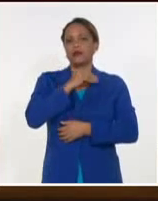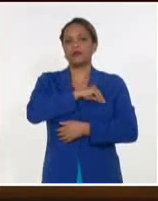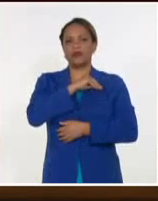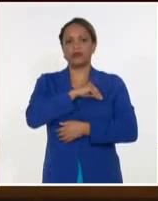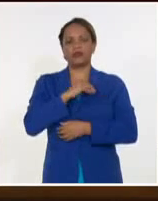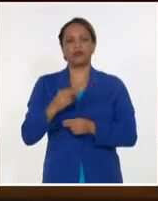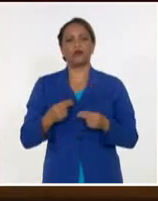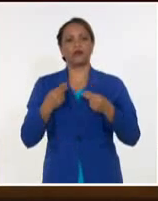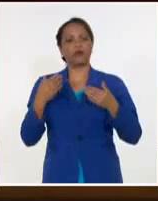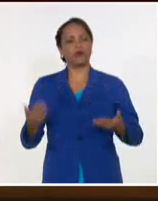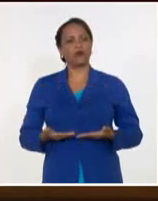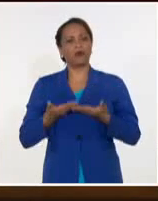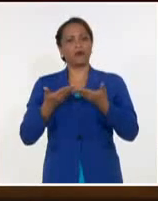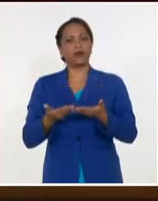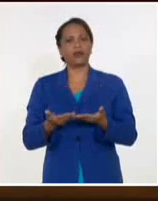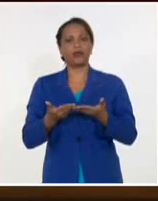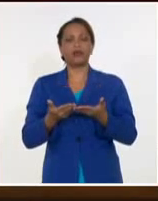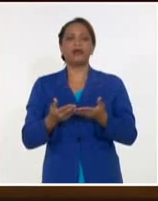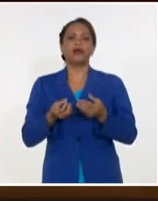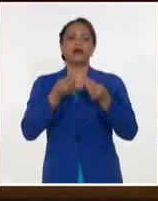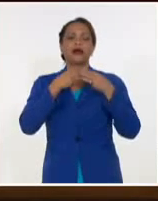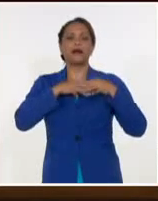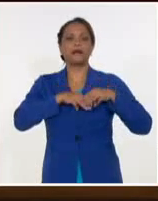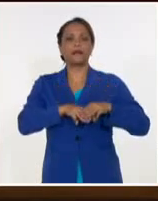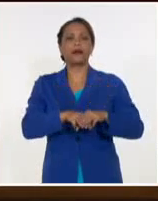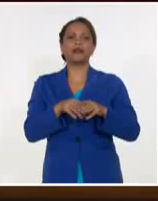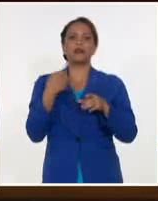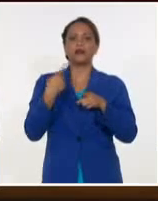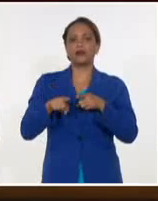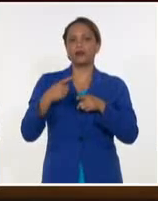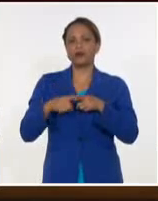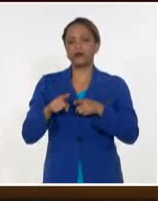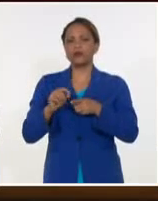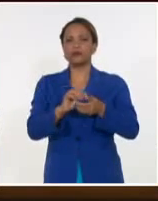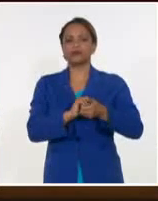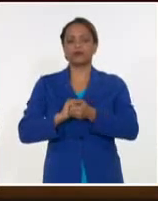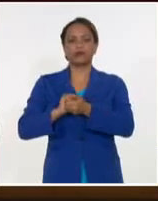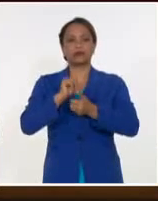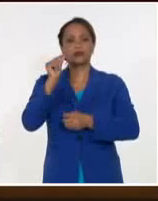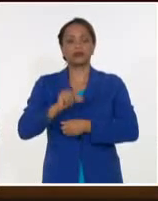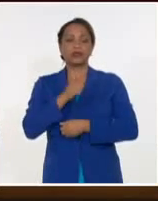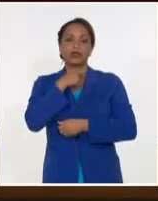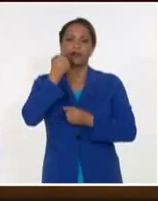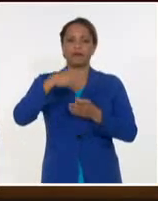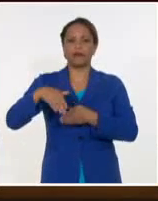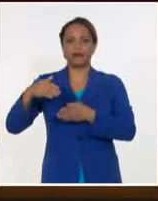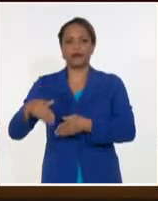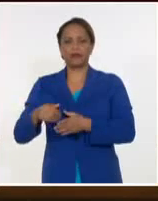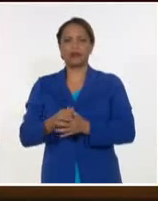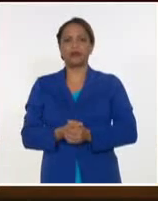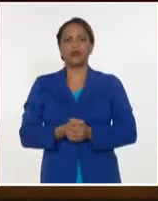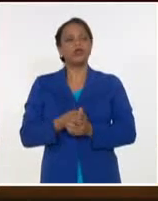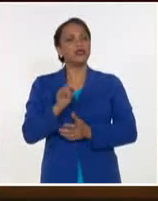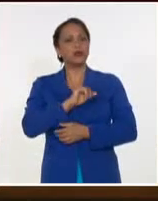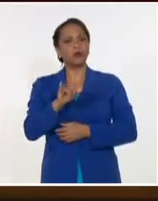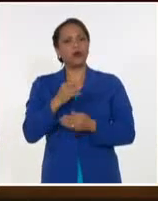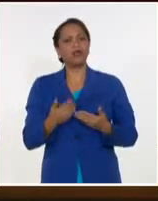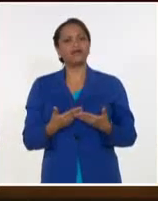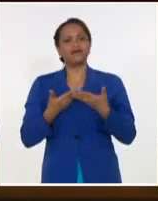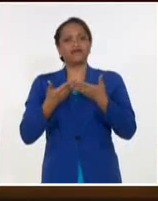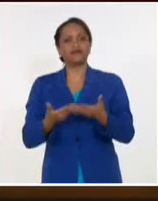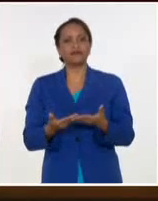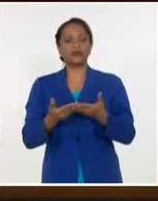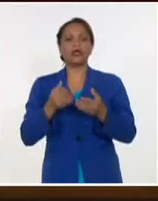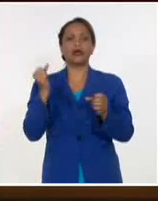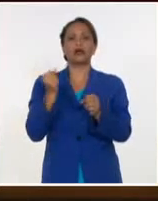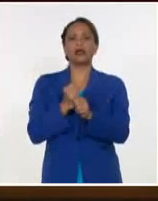homenajes a los mártires y a otros compatriotas que no están físicamente entre nosotros y que se entregaron completamente a la